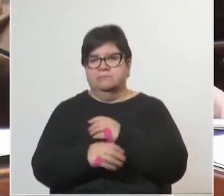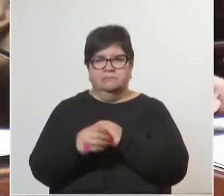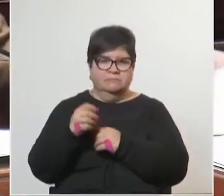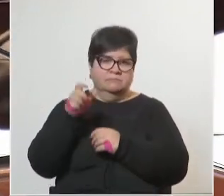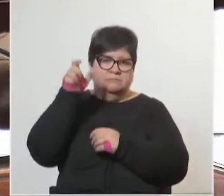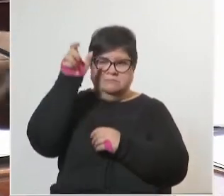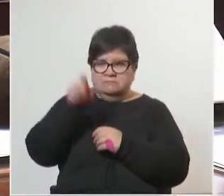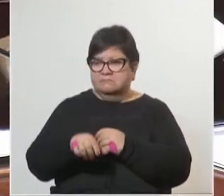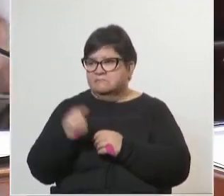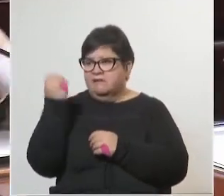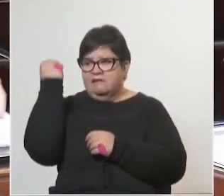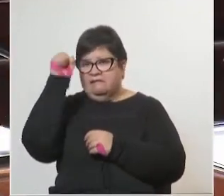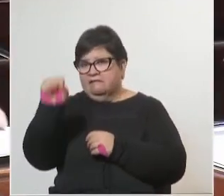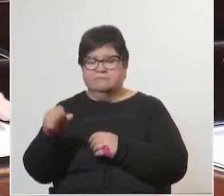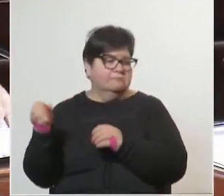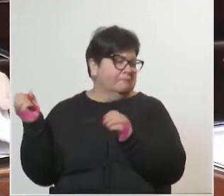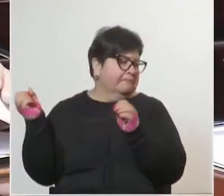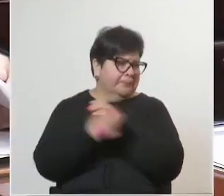Y es cierto,